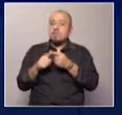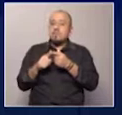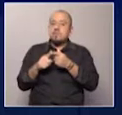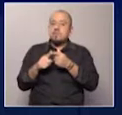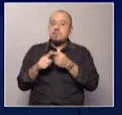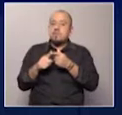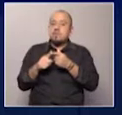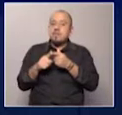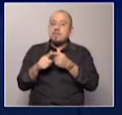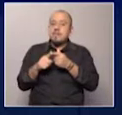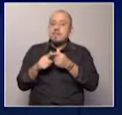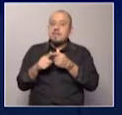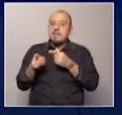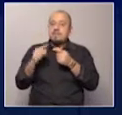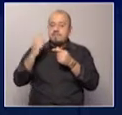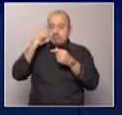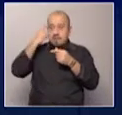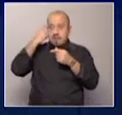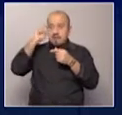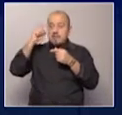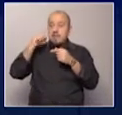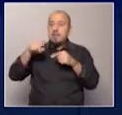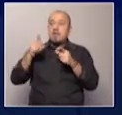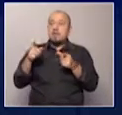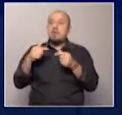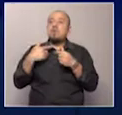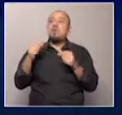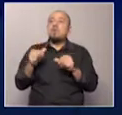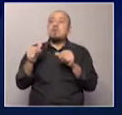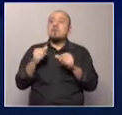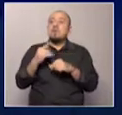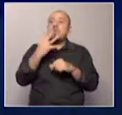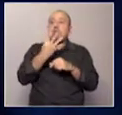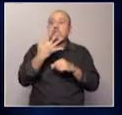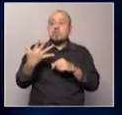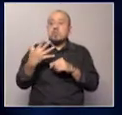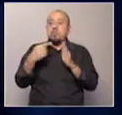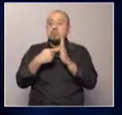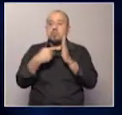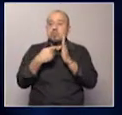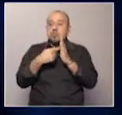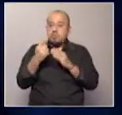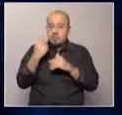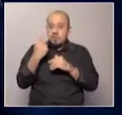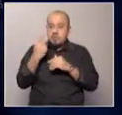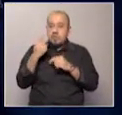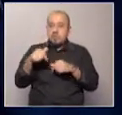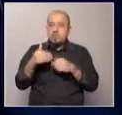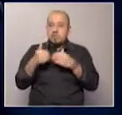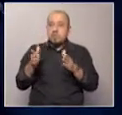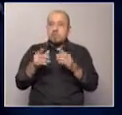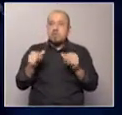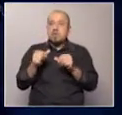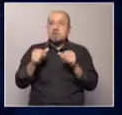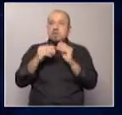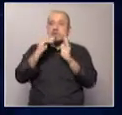la idea más originaria de los más naturales y nos llevemos 45 puntos 45 puntos centrales cuando empezamos a enlistar las cosas